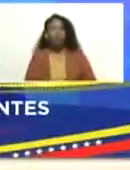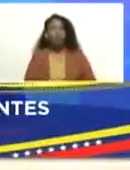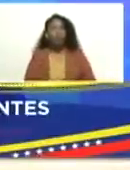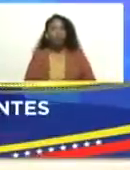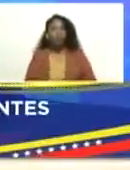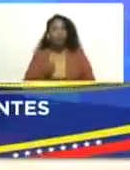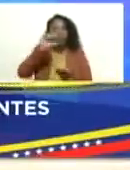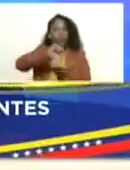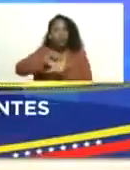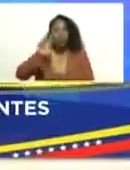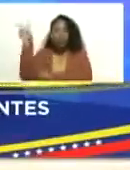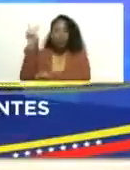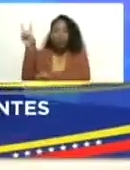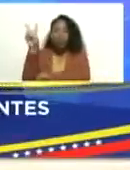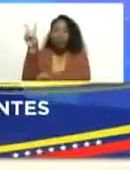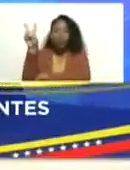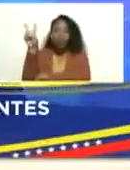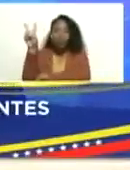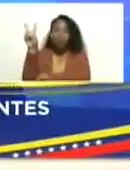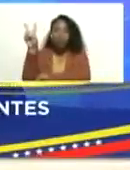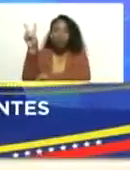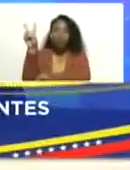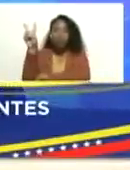Irán y Venezuela